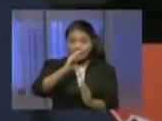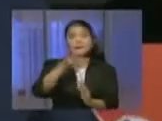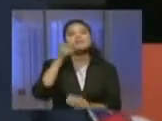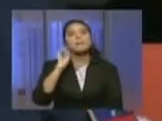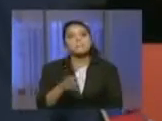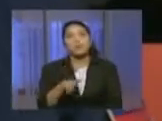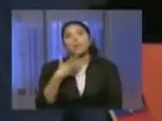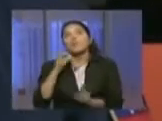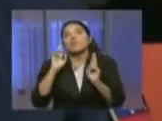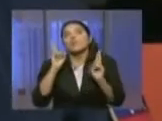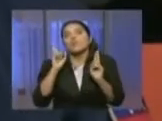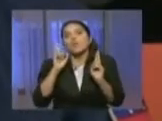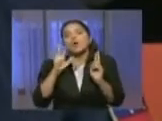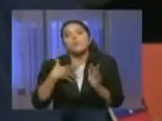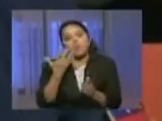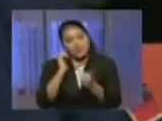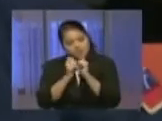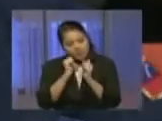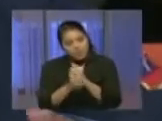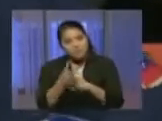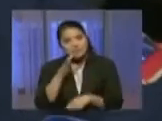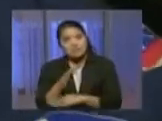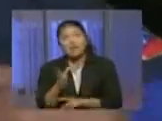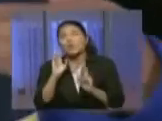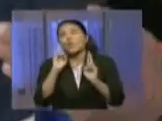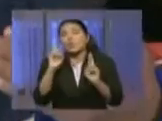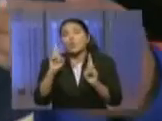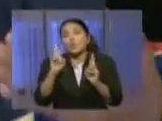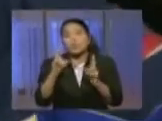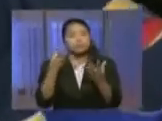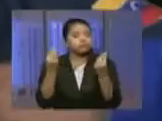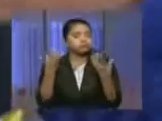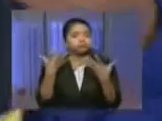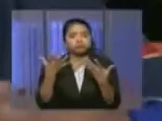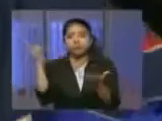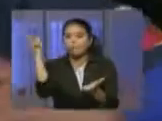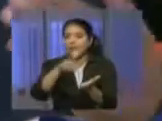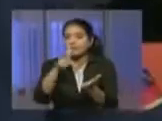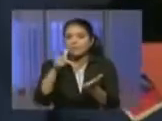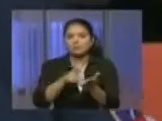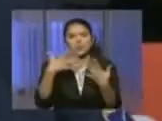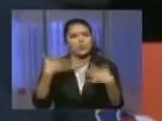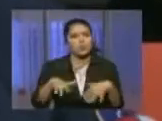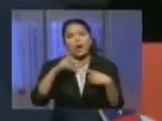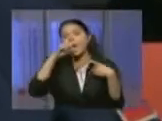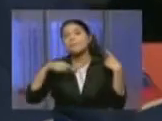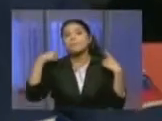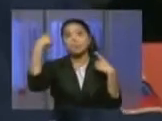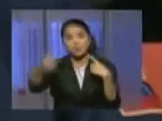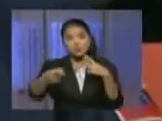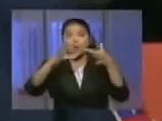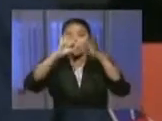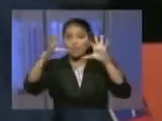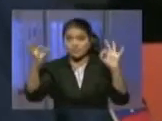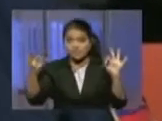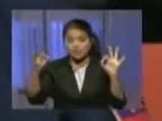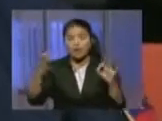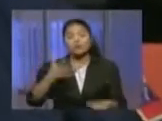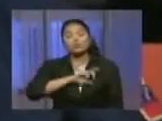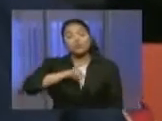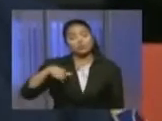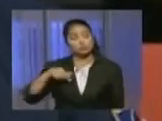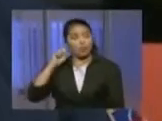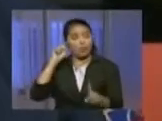sean depores Qué bueno que tengan muchísima participación y preponderancia en el próximo ciclo olímpico nosotros nos proponemos